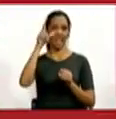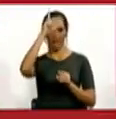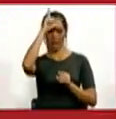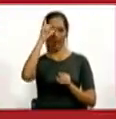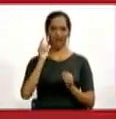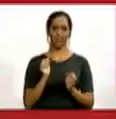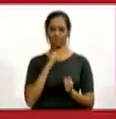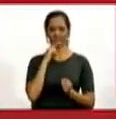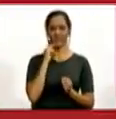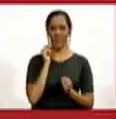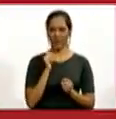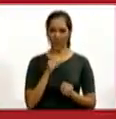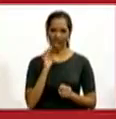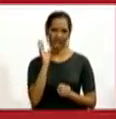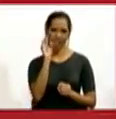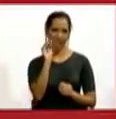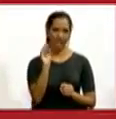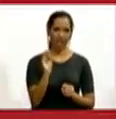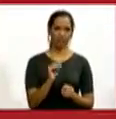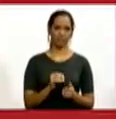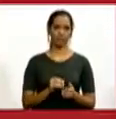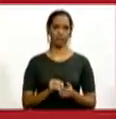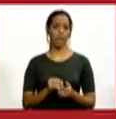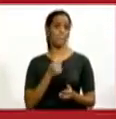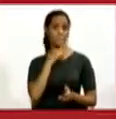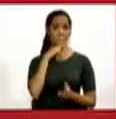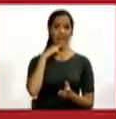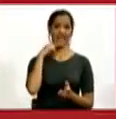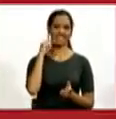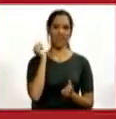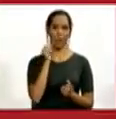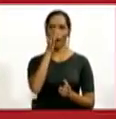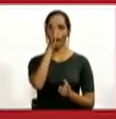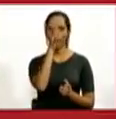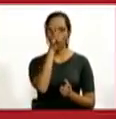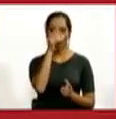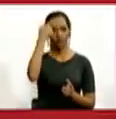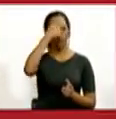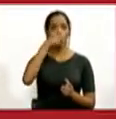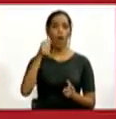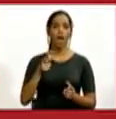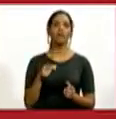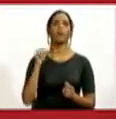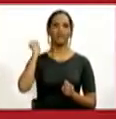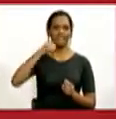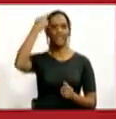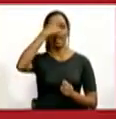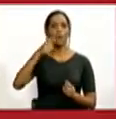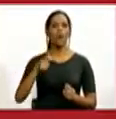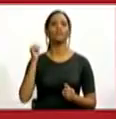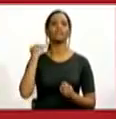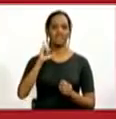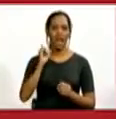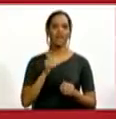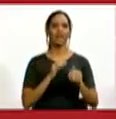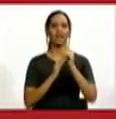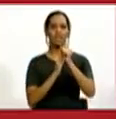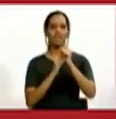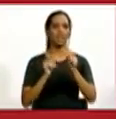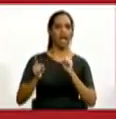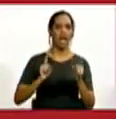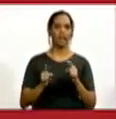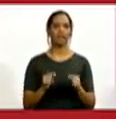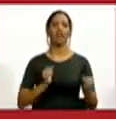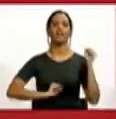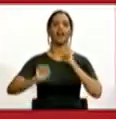Alemania. Es bien sabroso burlarse del pueblo, porque sí era pueblo y sí había dirigentes que van